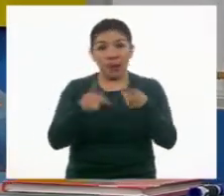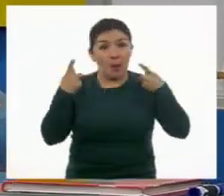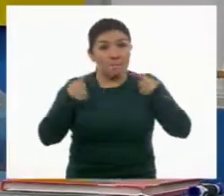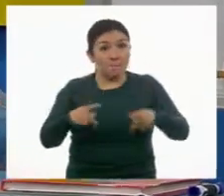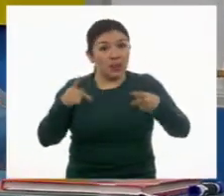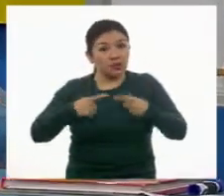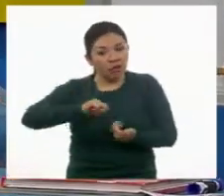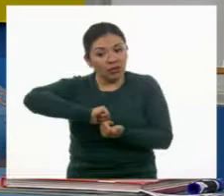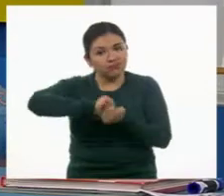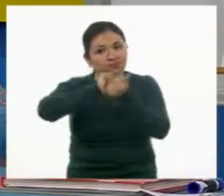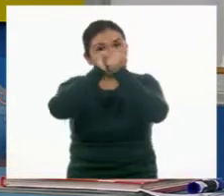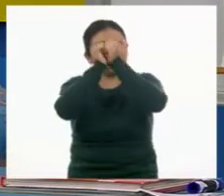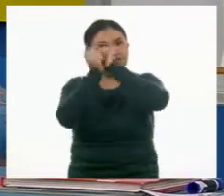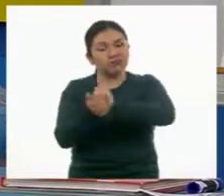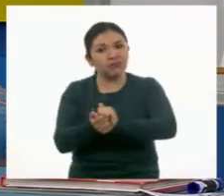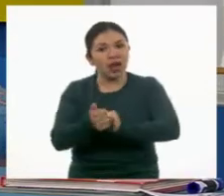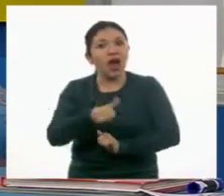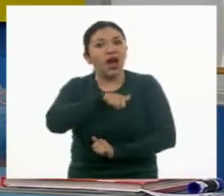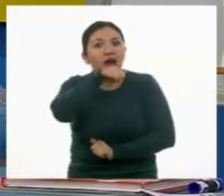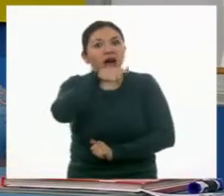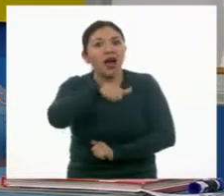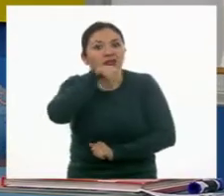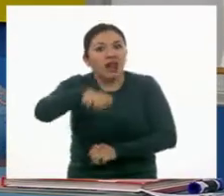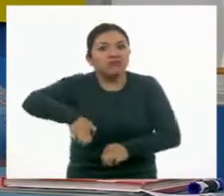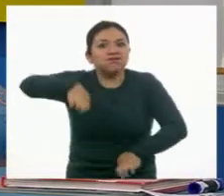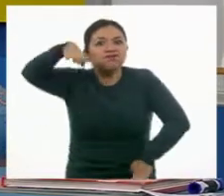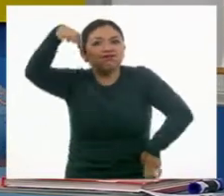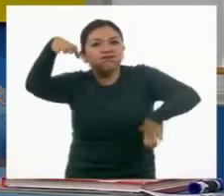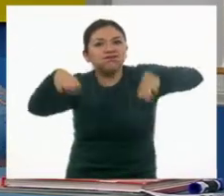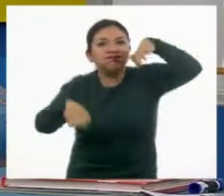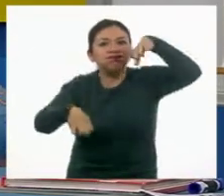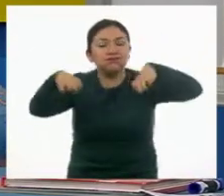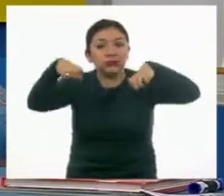población está disminuyendo, se está haciendo vieja, y eso,